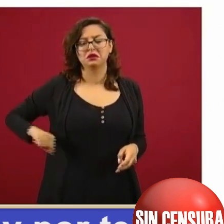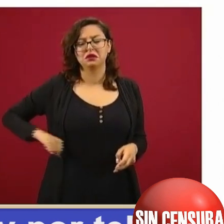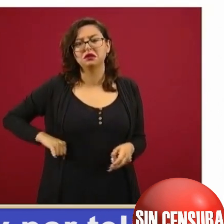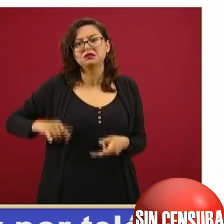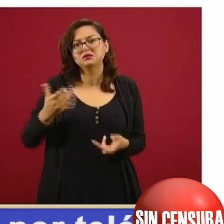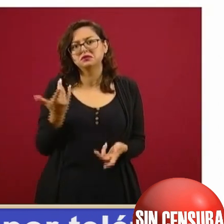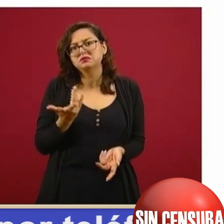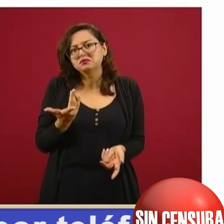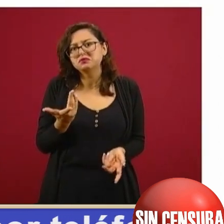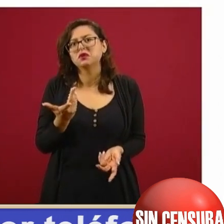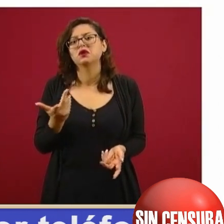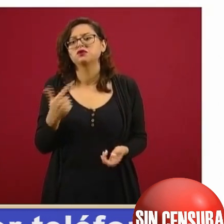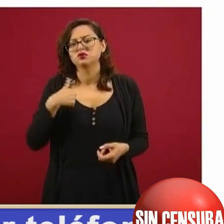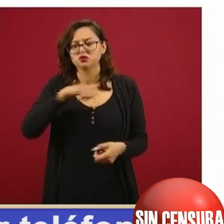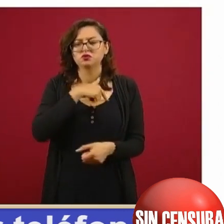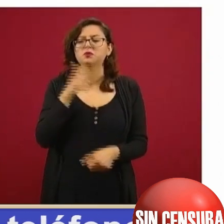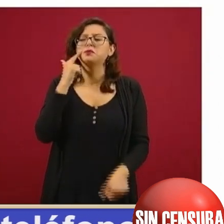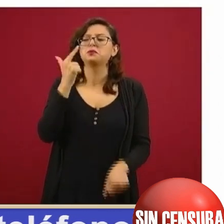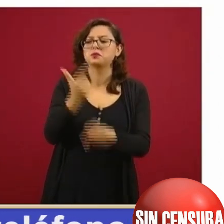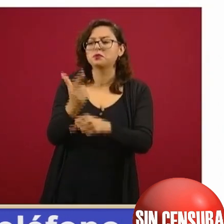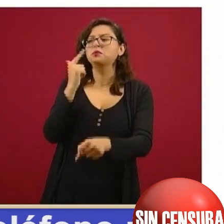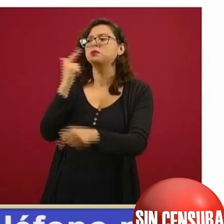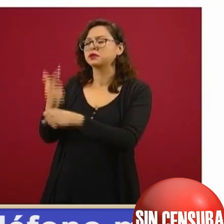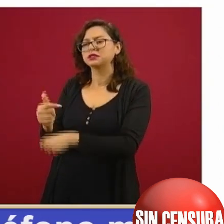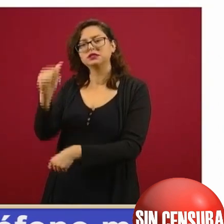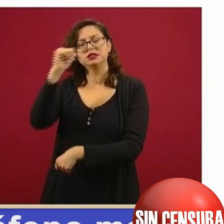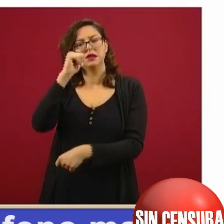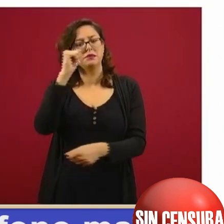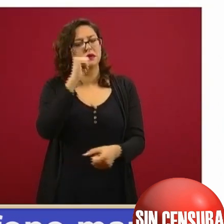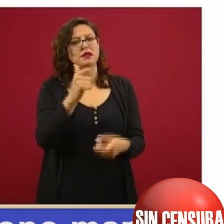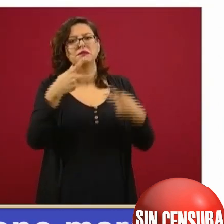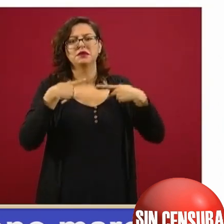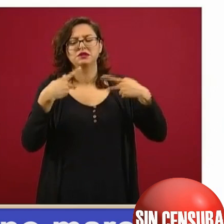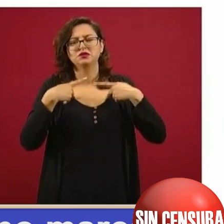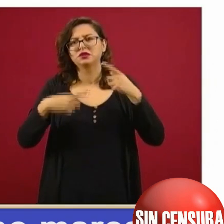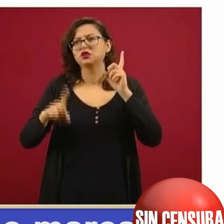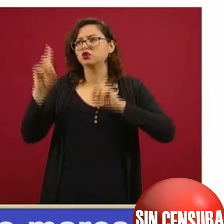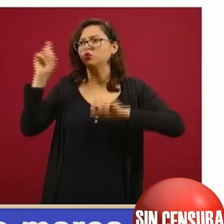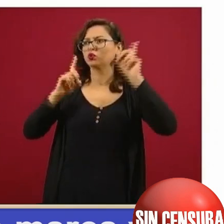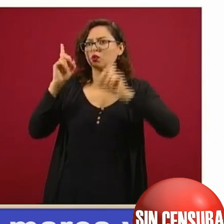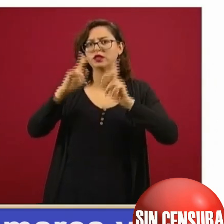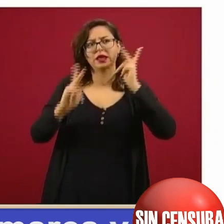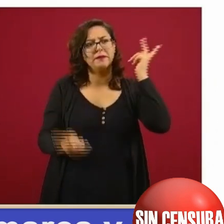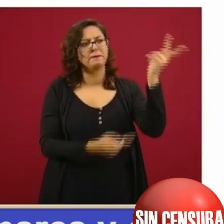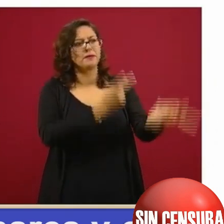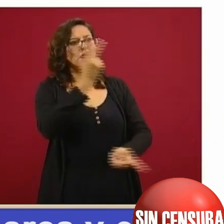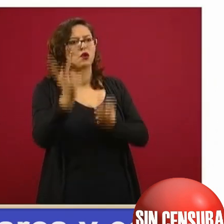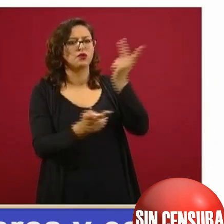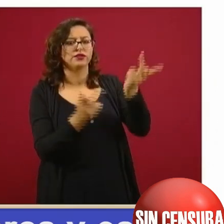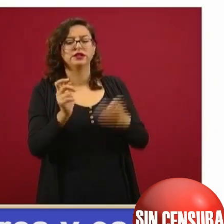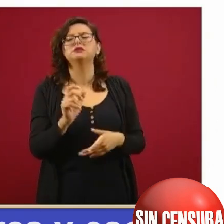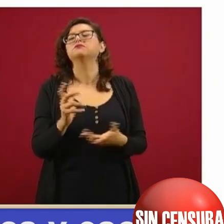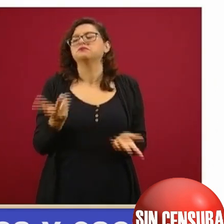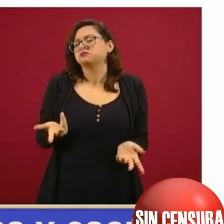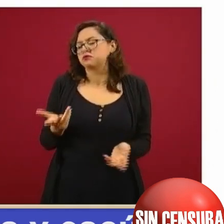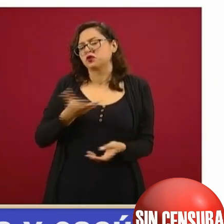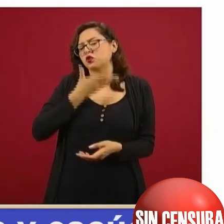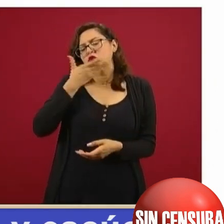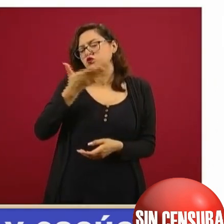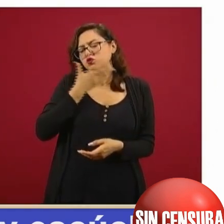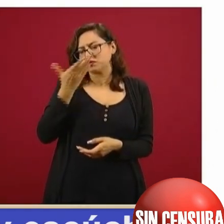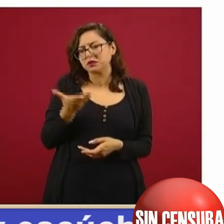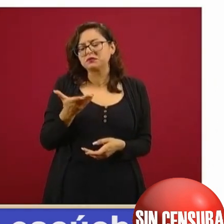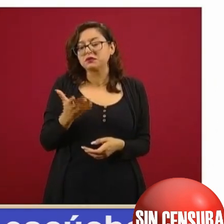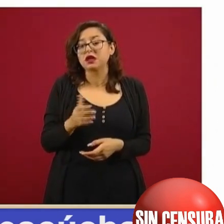en general identificado que hay preguntas que el público se hace y otras que parecieran